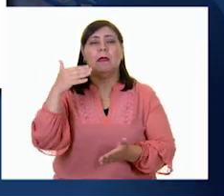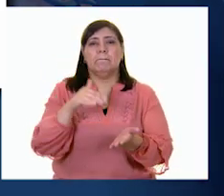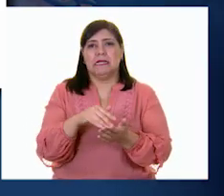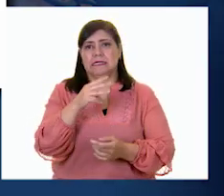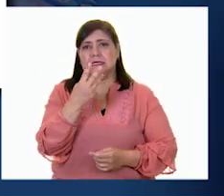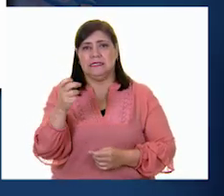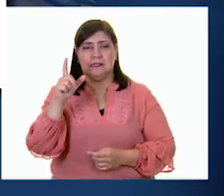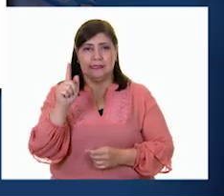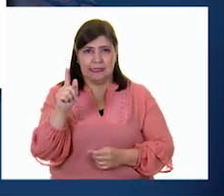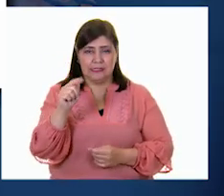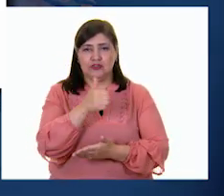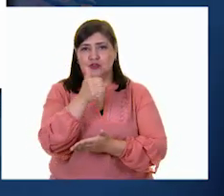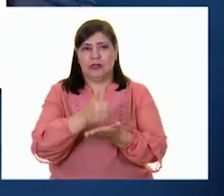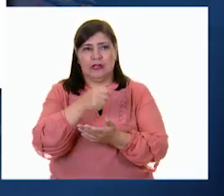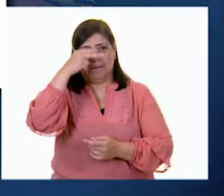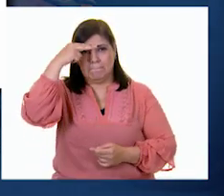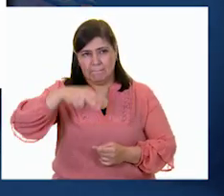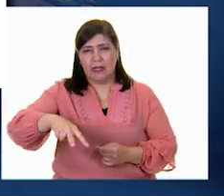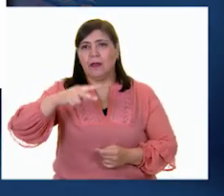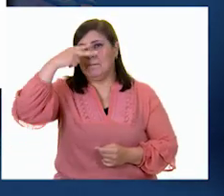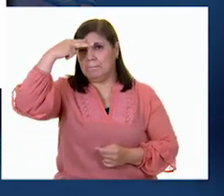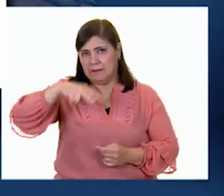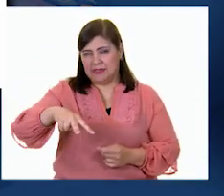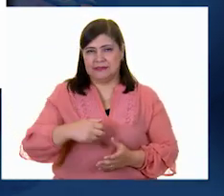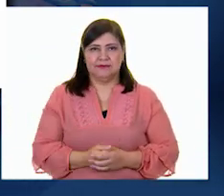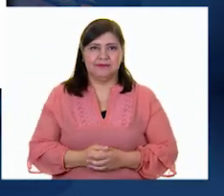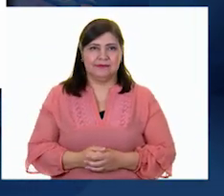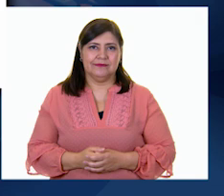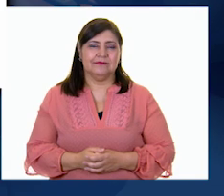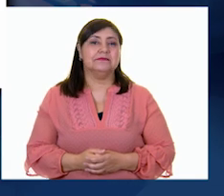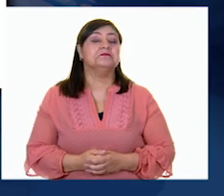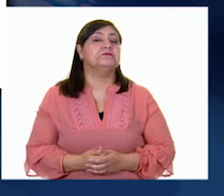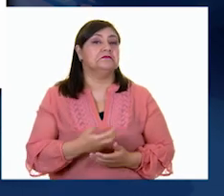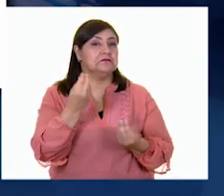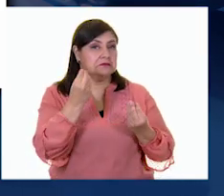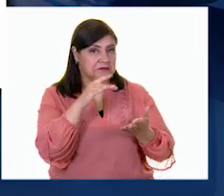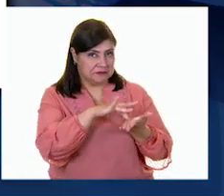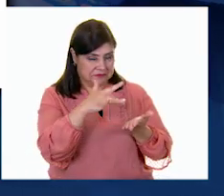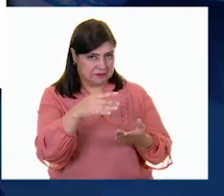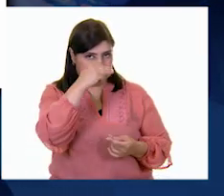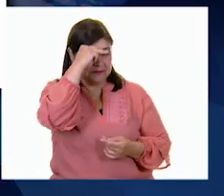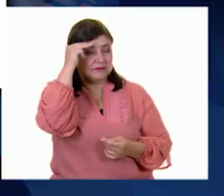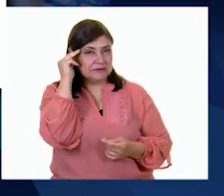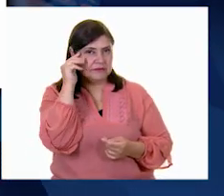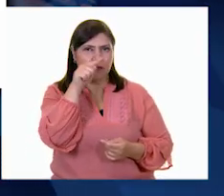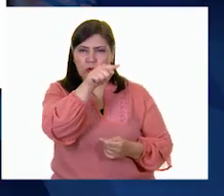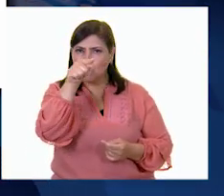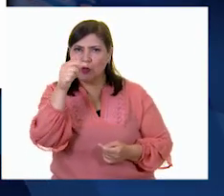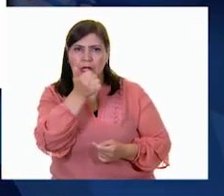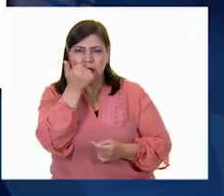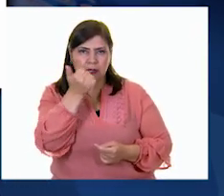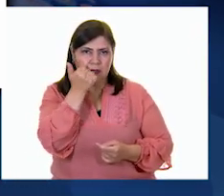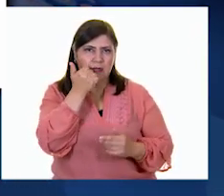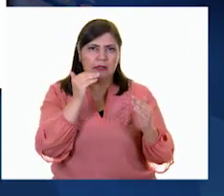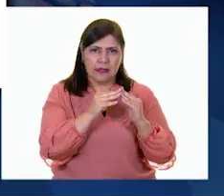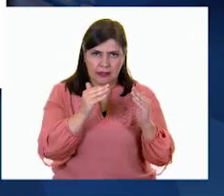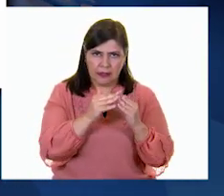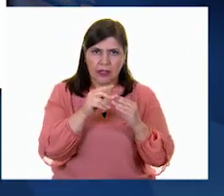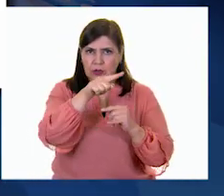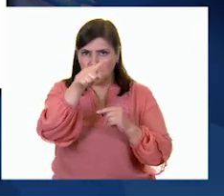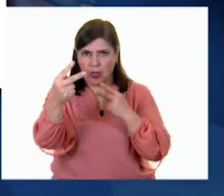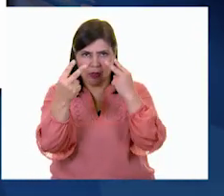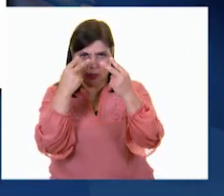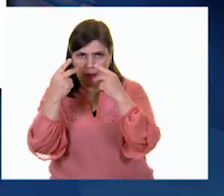14370, Ciudad de México, México. Muchas gracias, María. Estudiantes en casa, en pantalla pueden